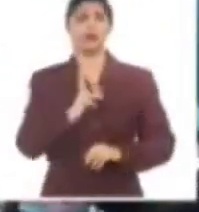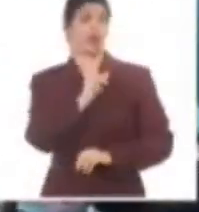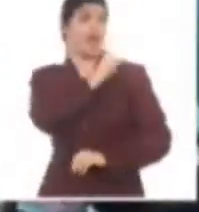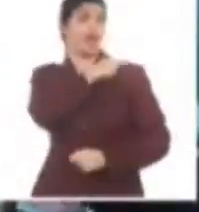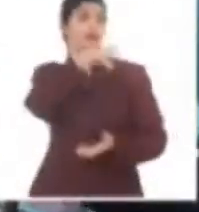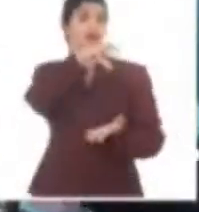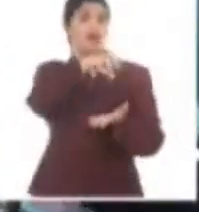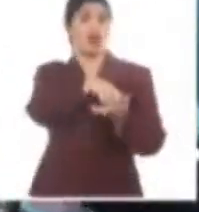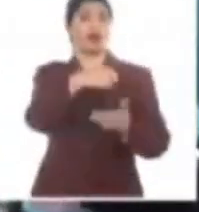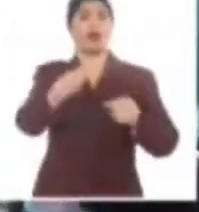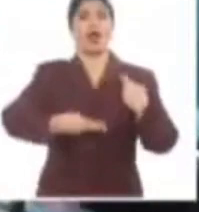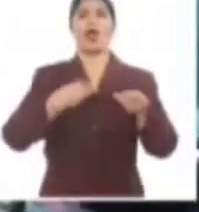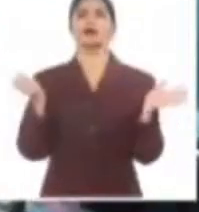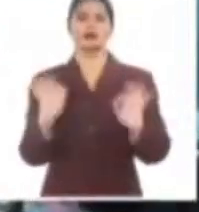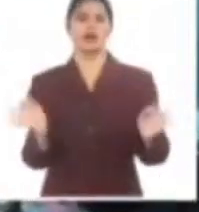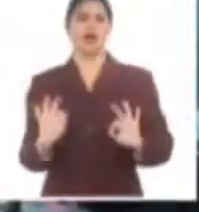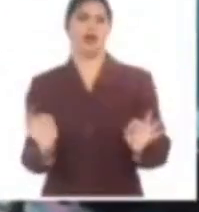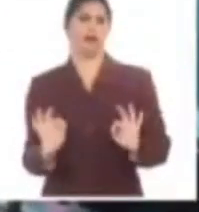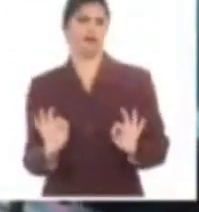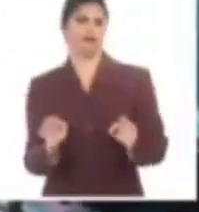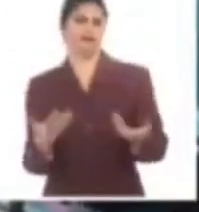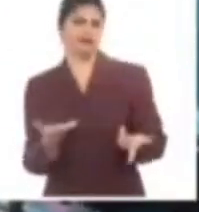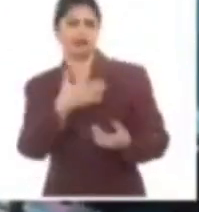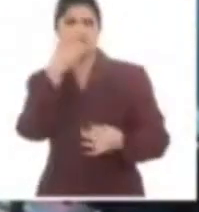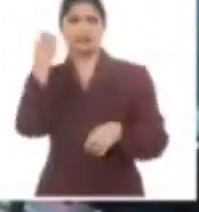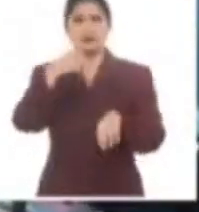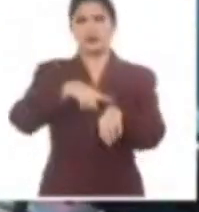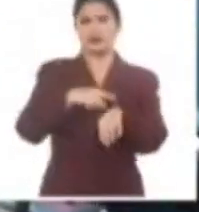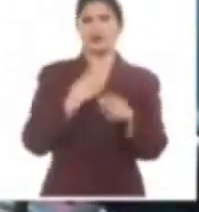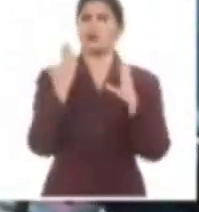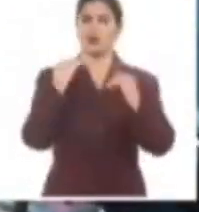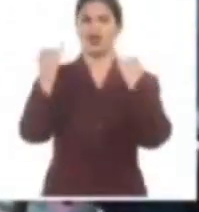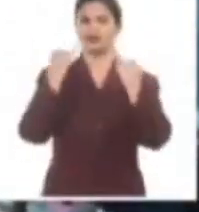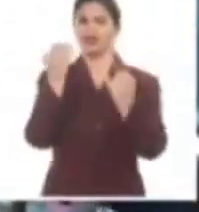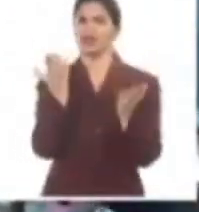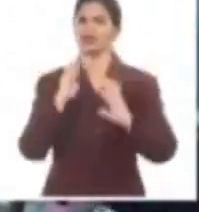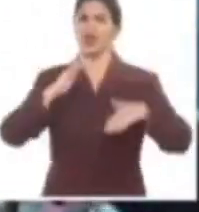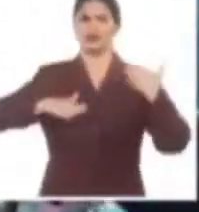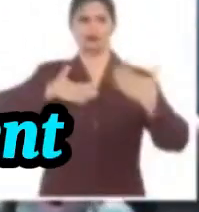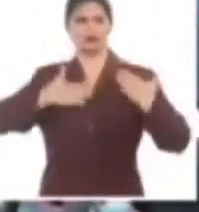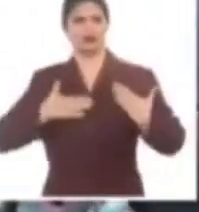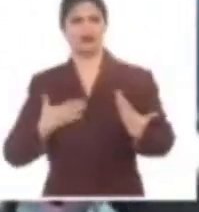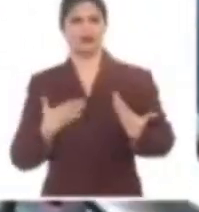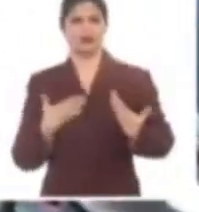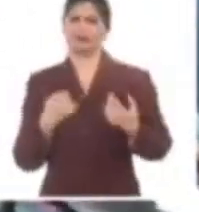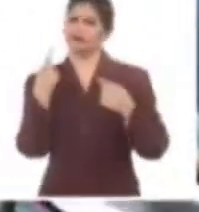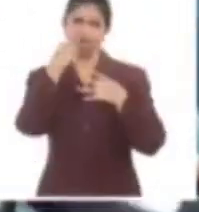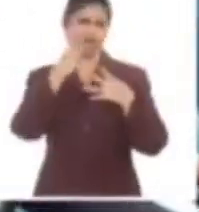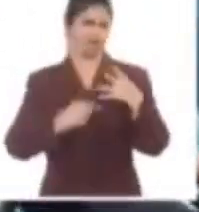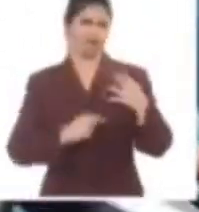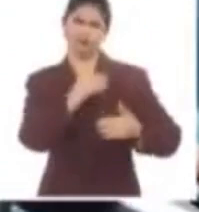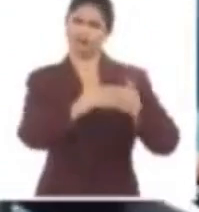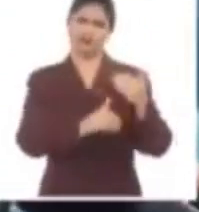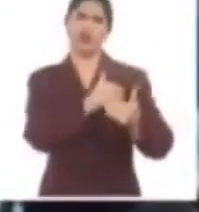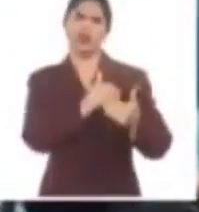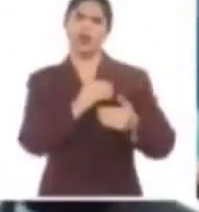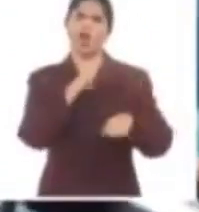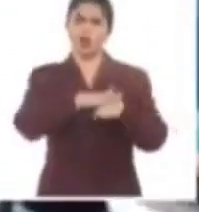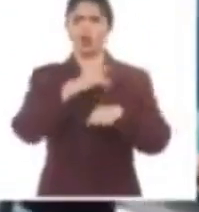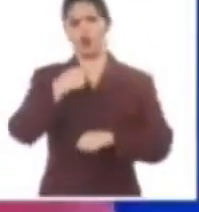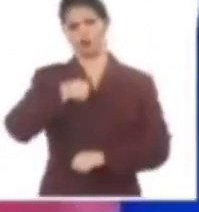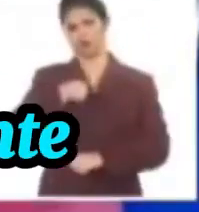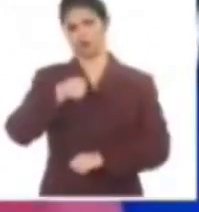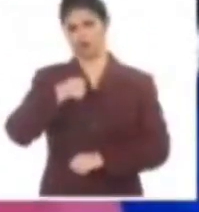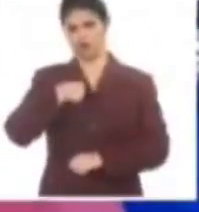Entonces, esas proyecciones es una oportunidad para que todos nos miremos hacia adentro y empecemos a hacer las